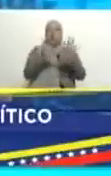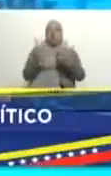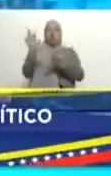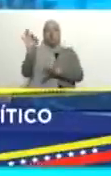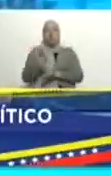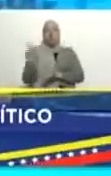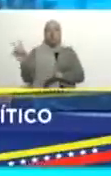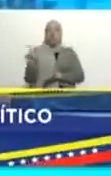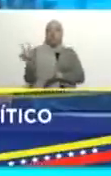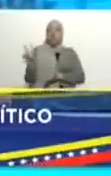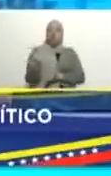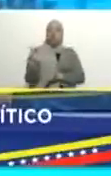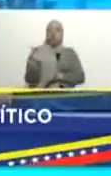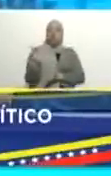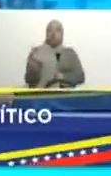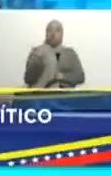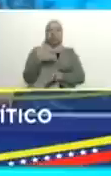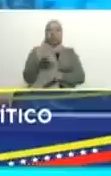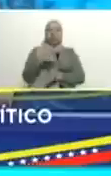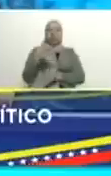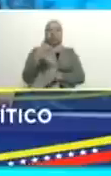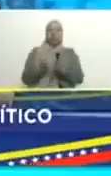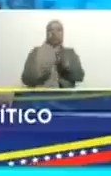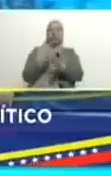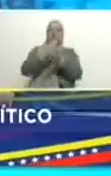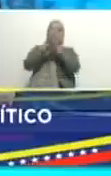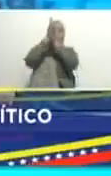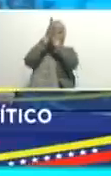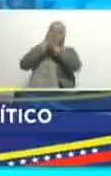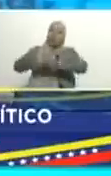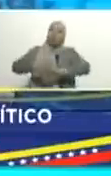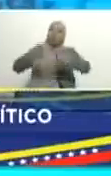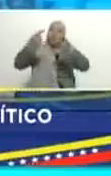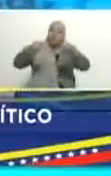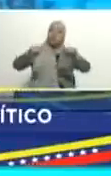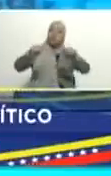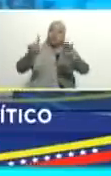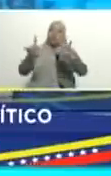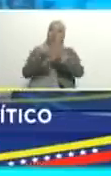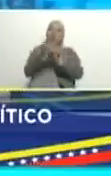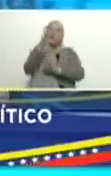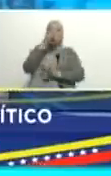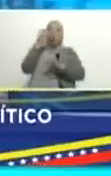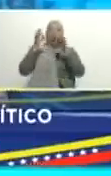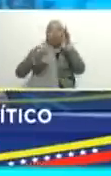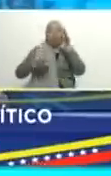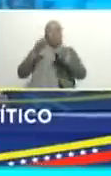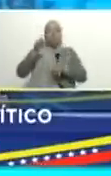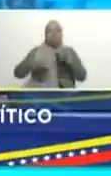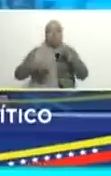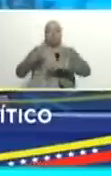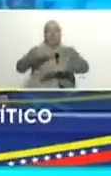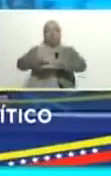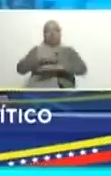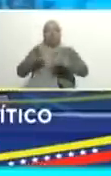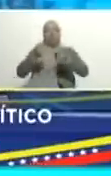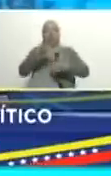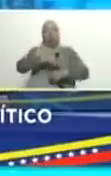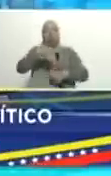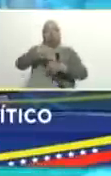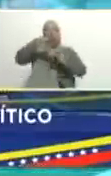de los venezolanos exige se levanten las sanciones criminales, ilegales e inmorales sobre la economía y la